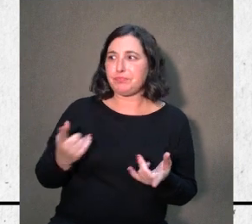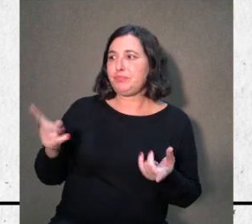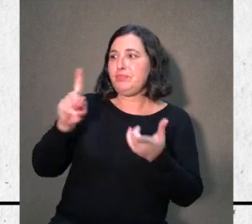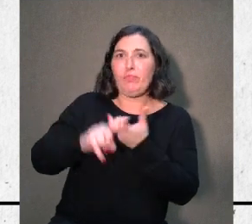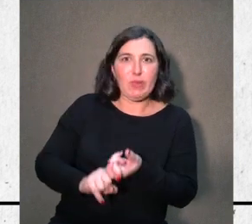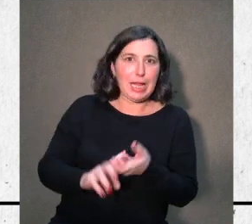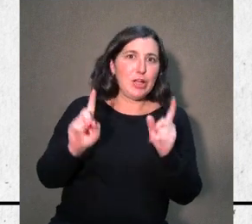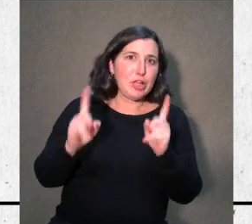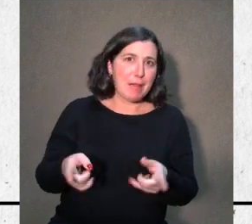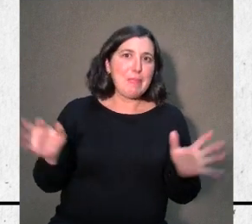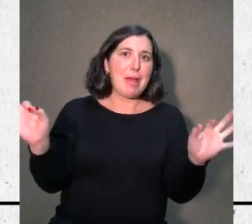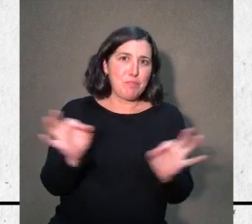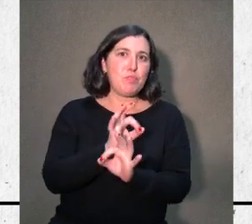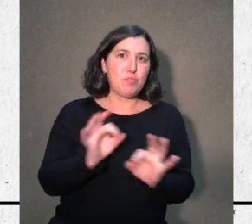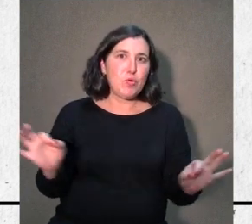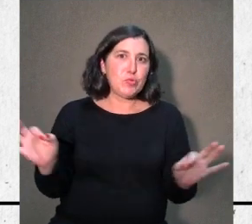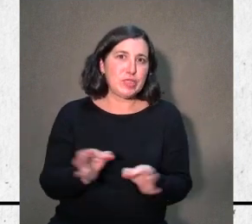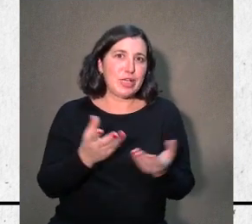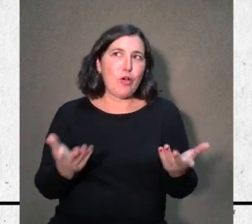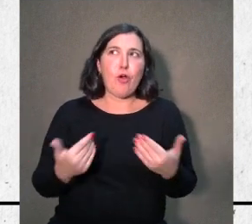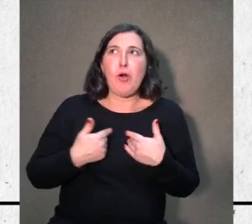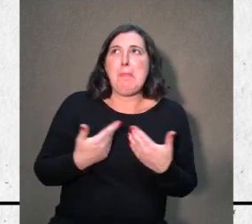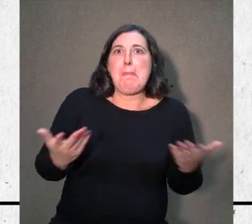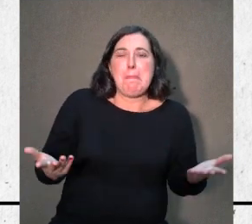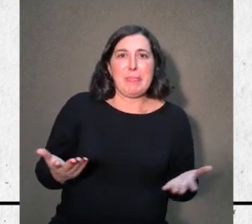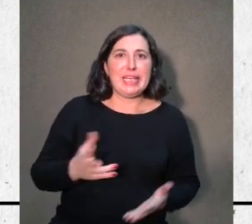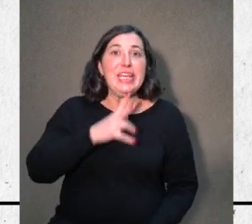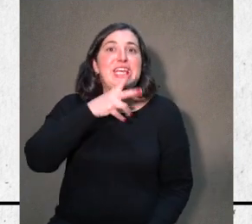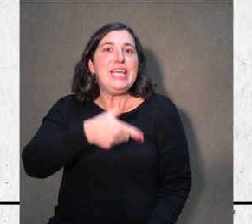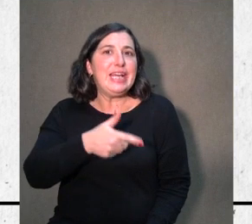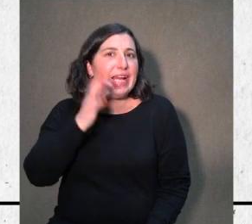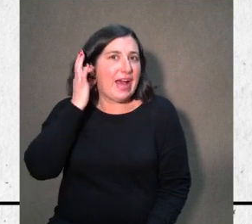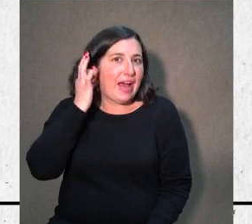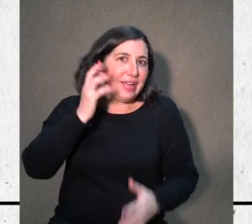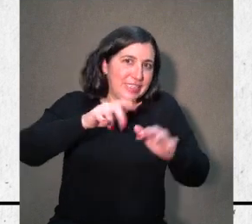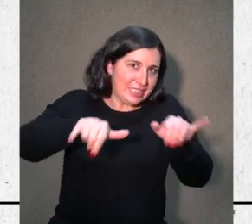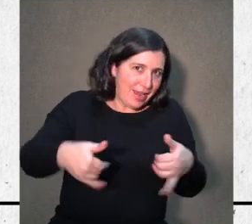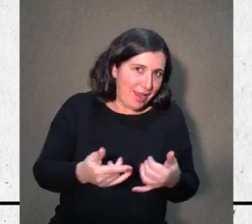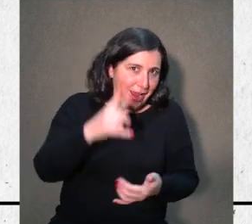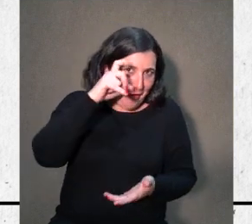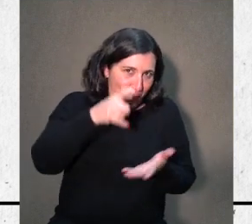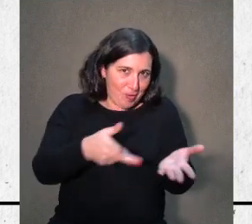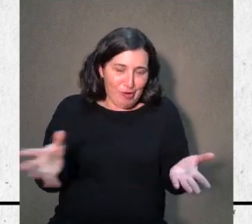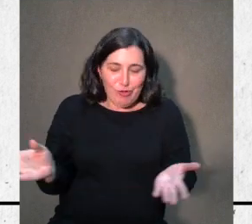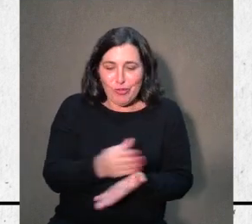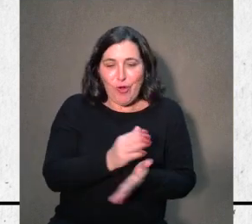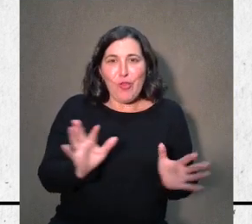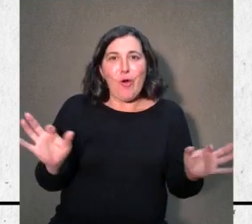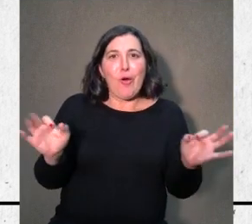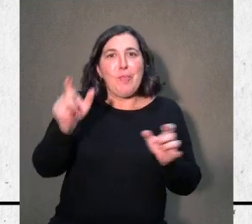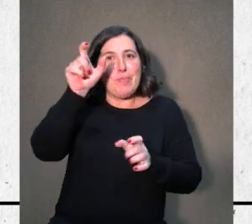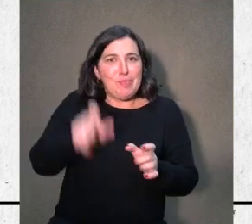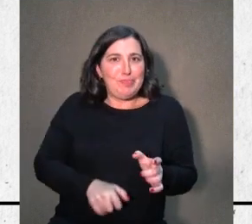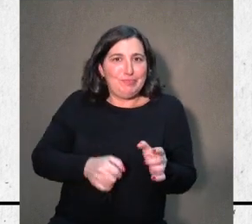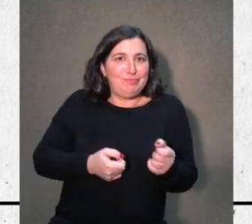Mi marido es músico también. Yo qué sé, mi hija ya tiene, obviamente, como todo violinista, tiene